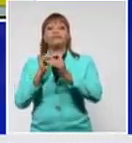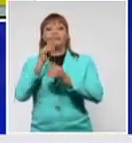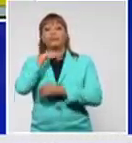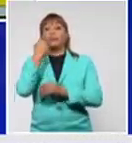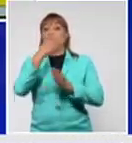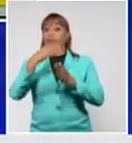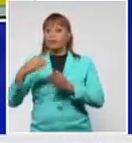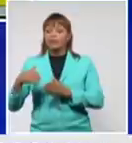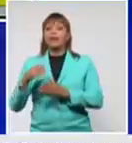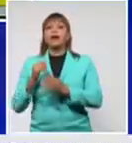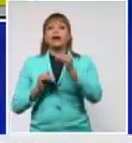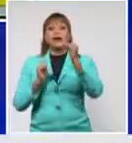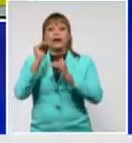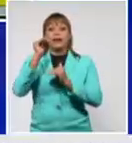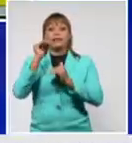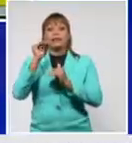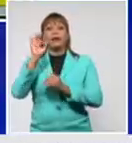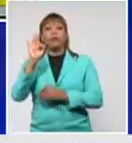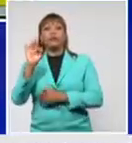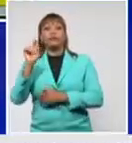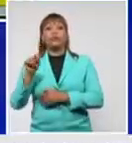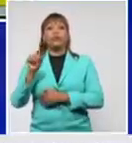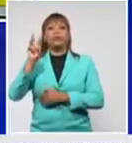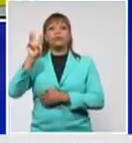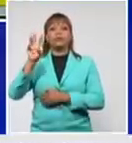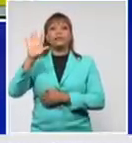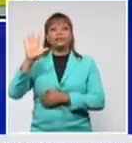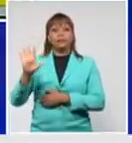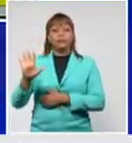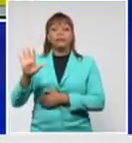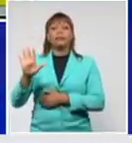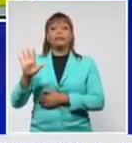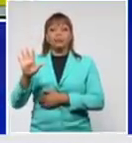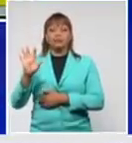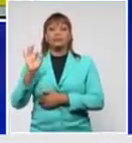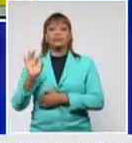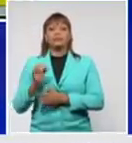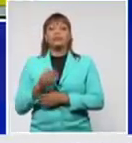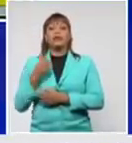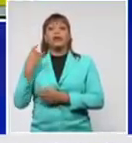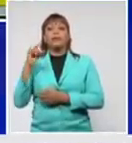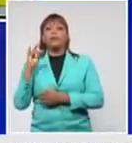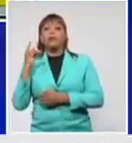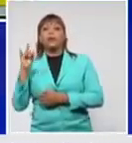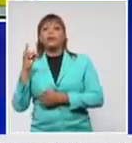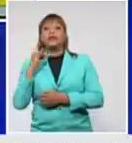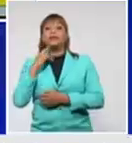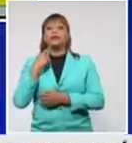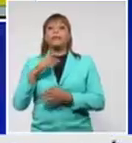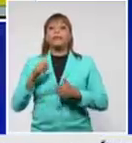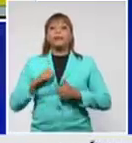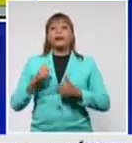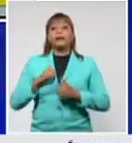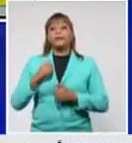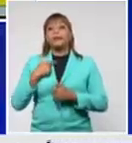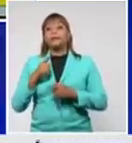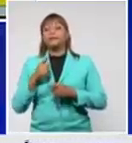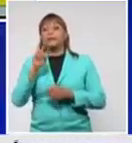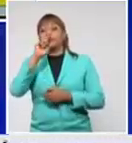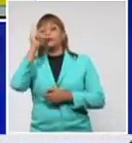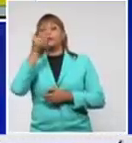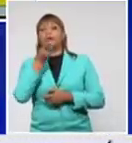en este caso de 8,35, Bolivia, Panamá, República Dominicana,